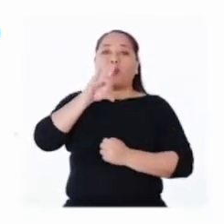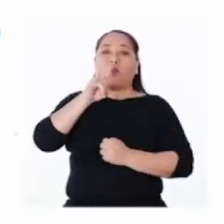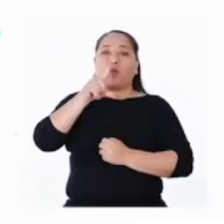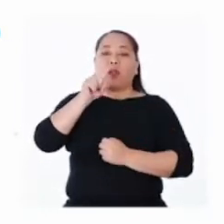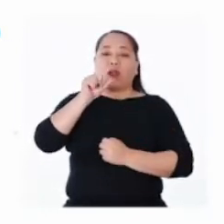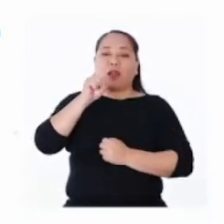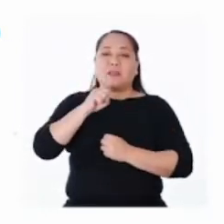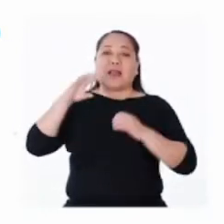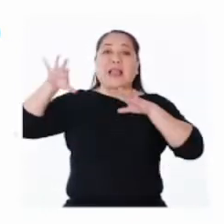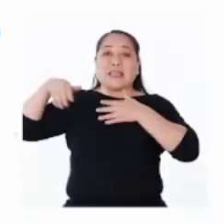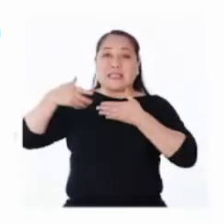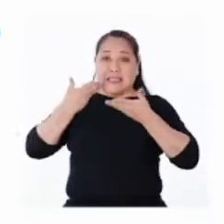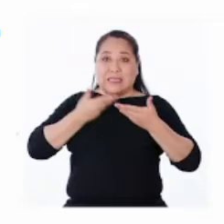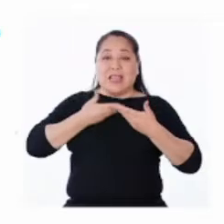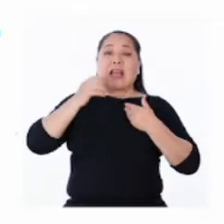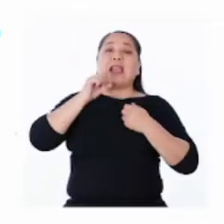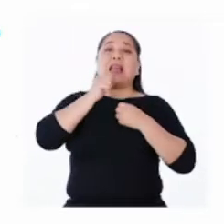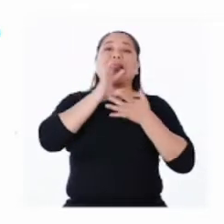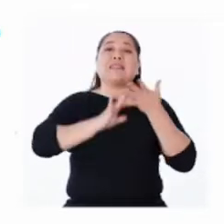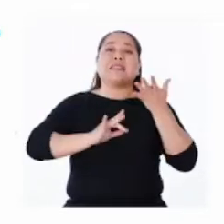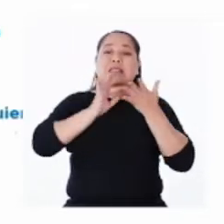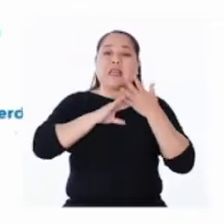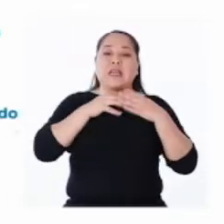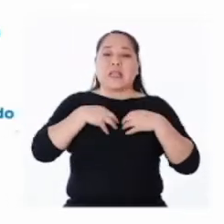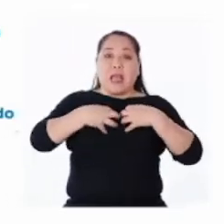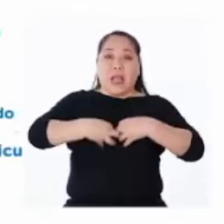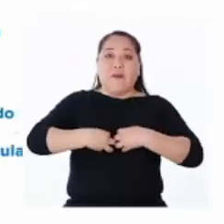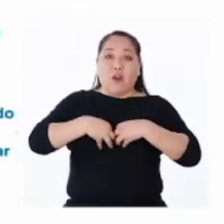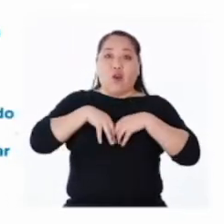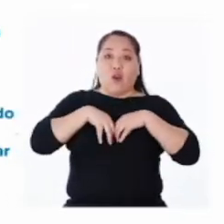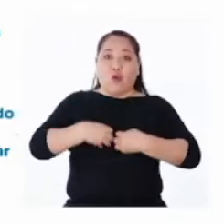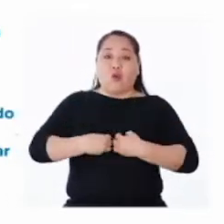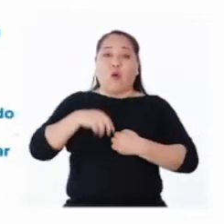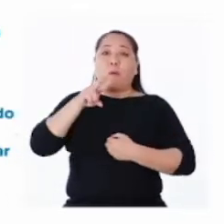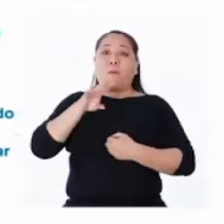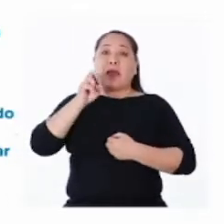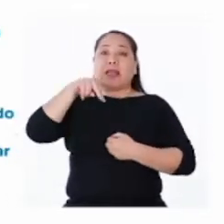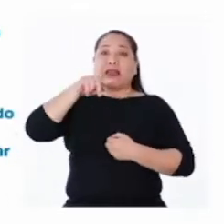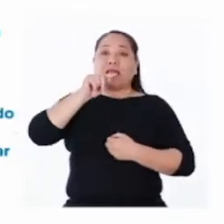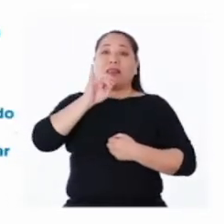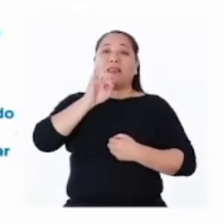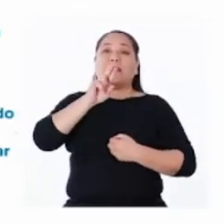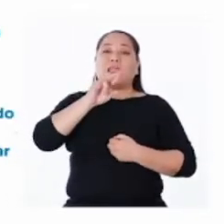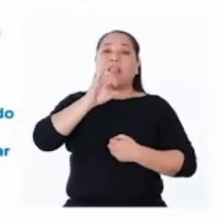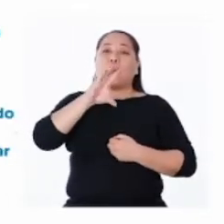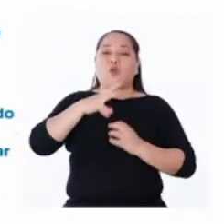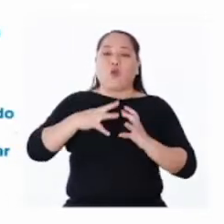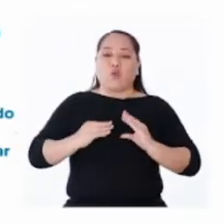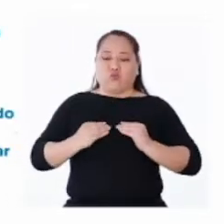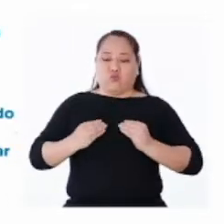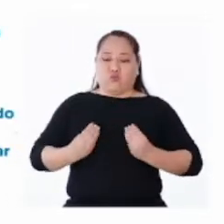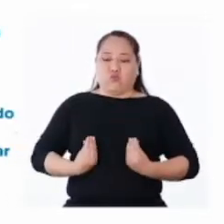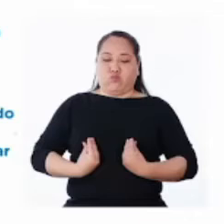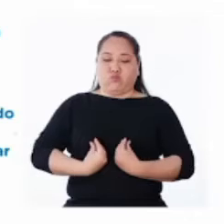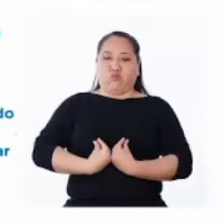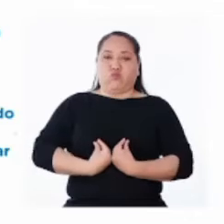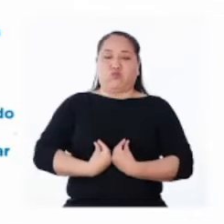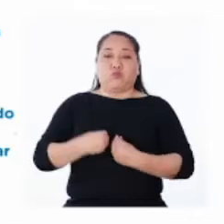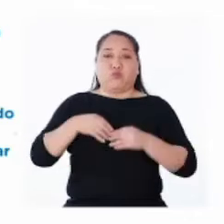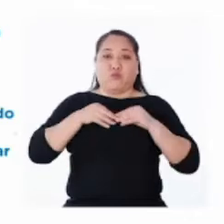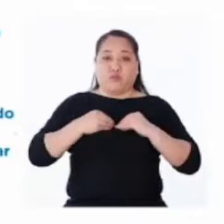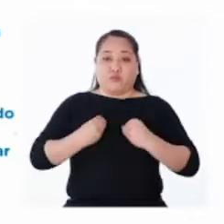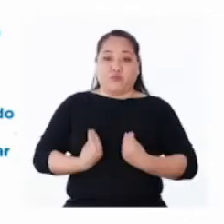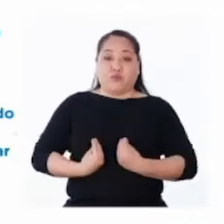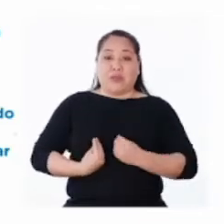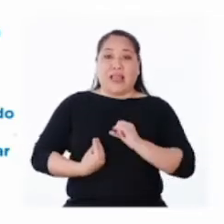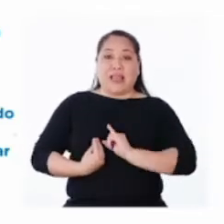sangre. Las 2 cámaras inferiores son los ventrículos, de pared gruesa. La pared muscular del ventrículo izquierdo